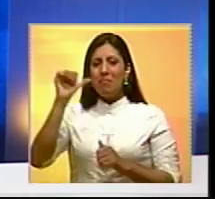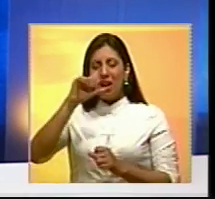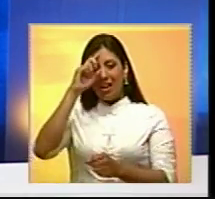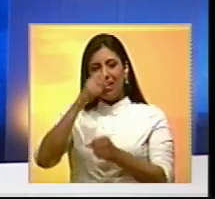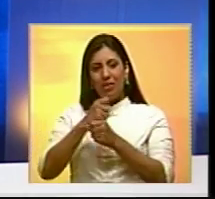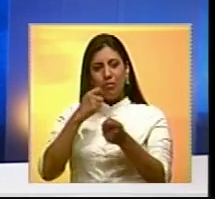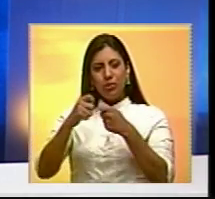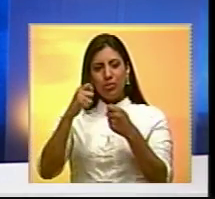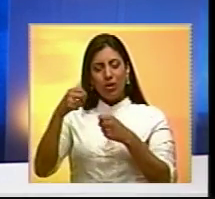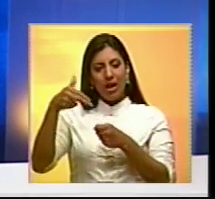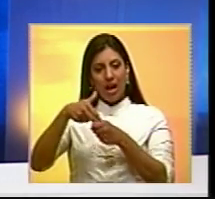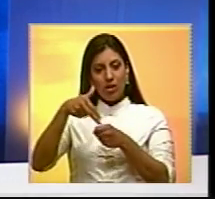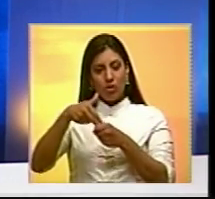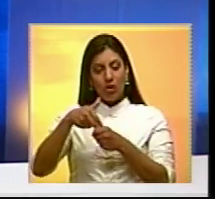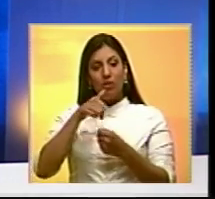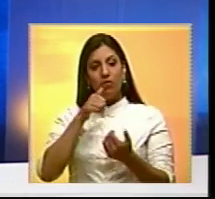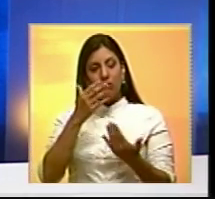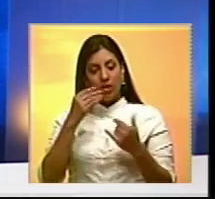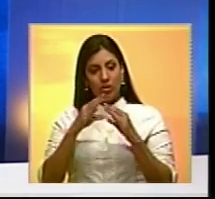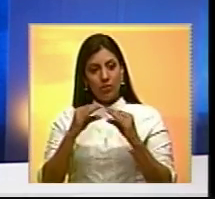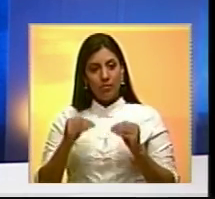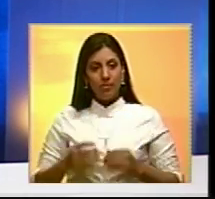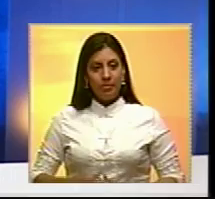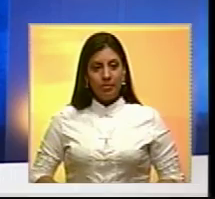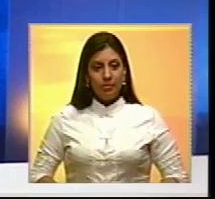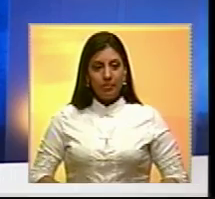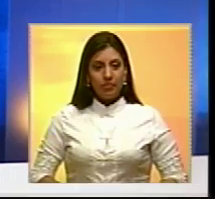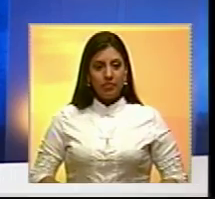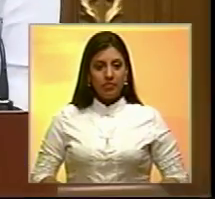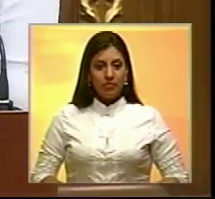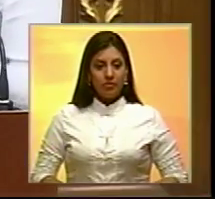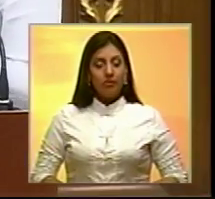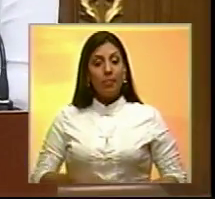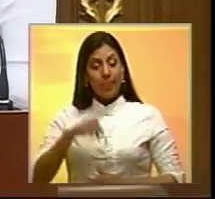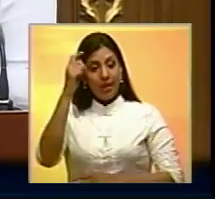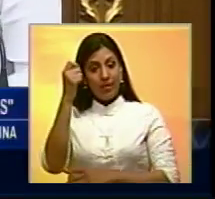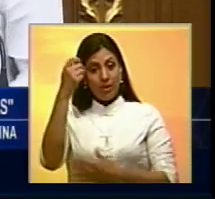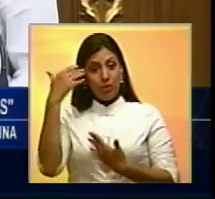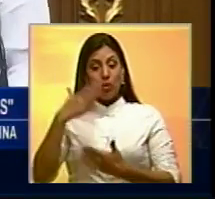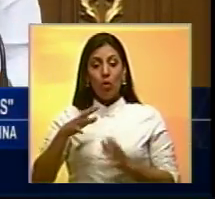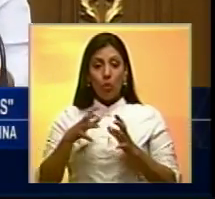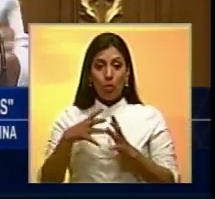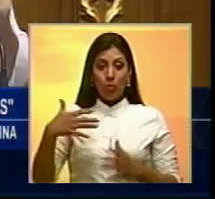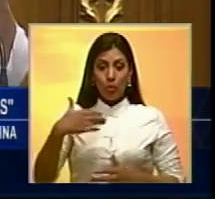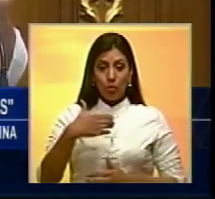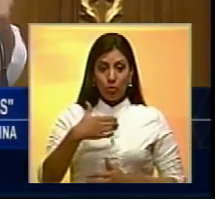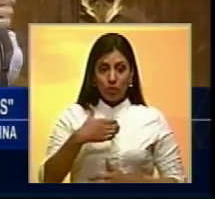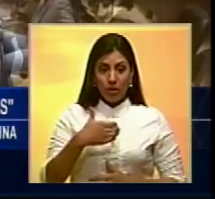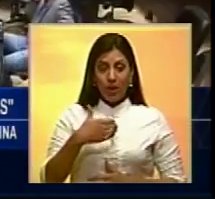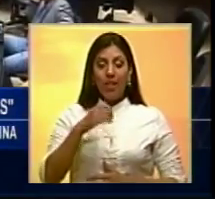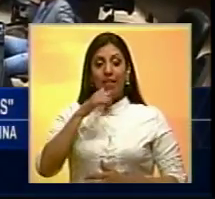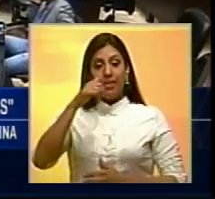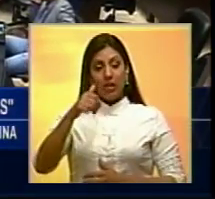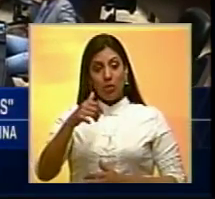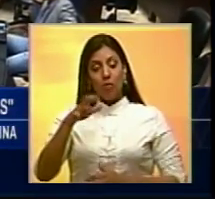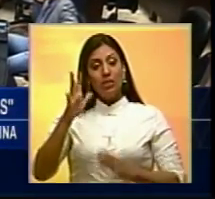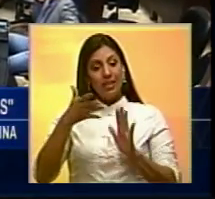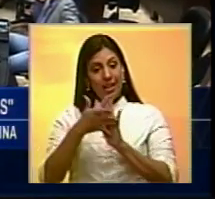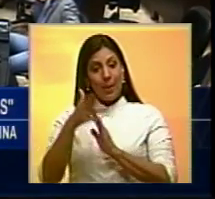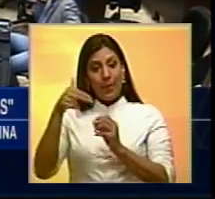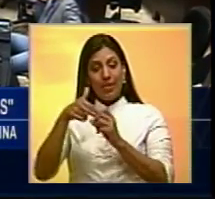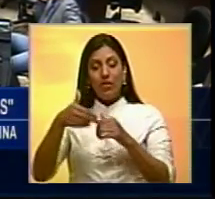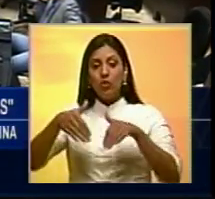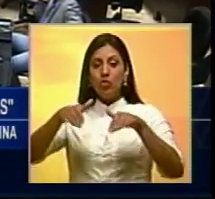en la distribución de combustible. Oliver Rodríguez nos ofrece los detalles. La diputada por la mesa de la unidad, Lady Gómez, denunció que PDVSA